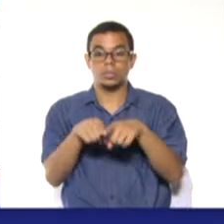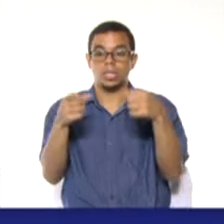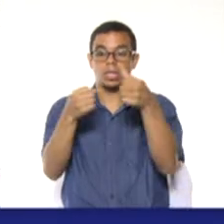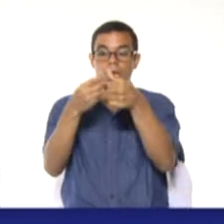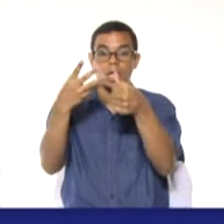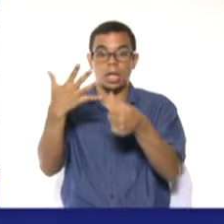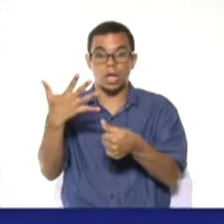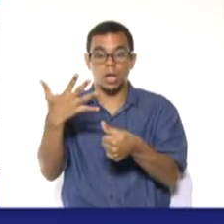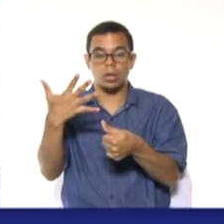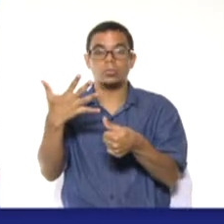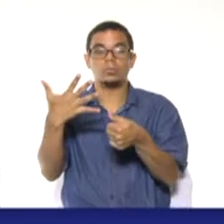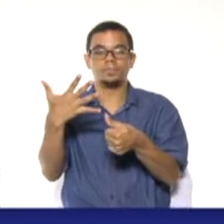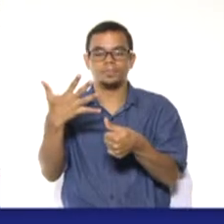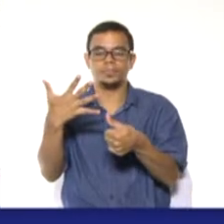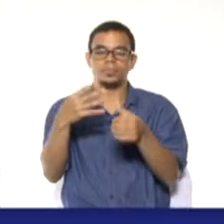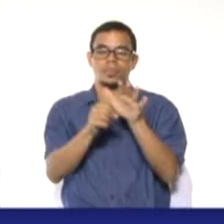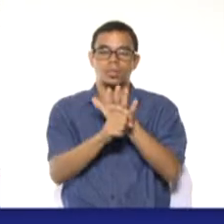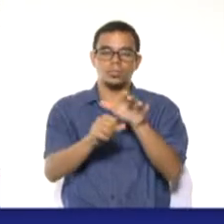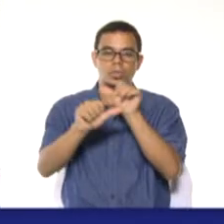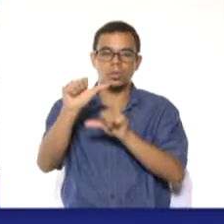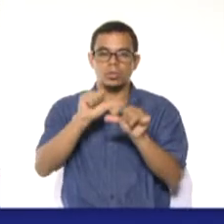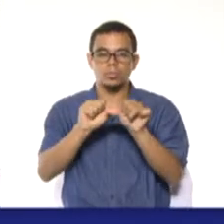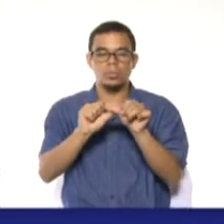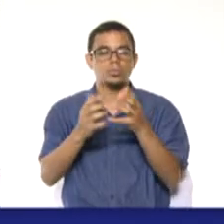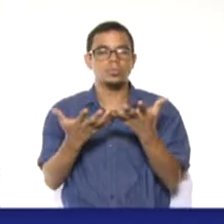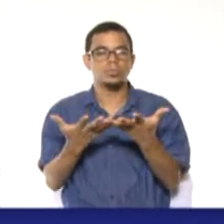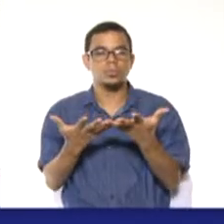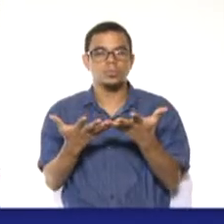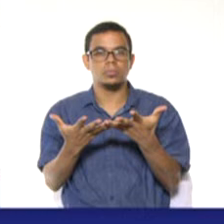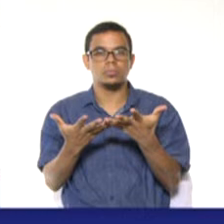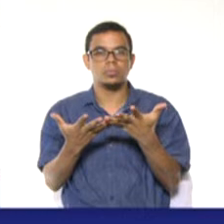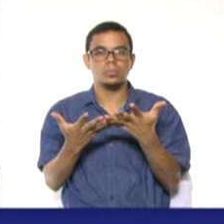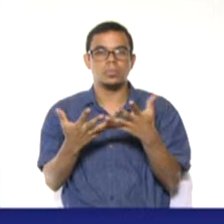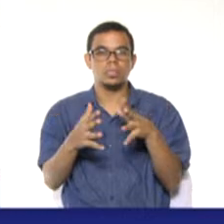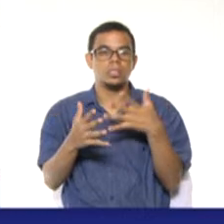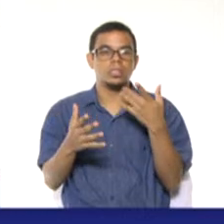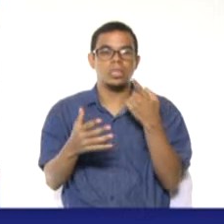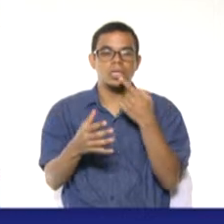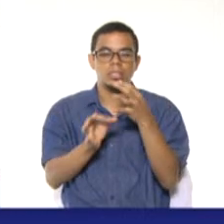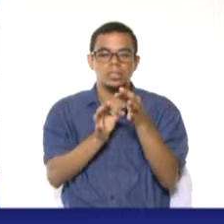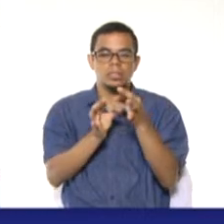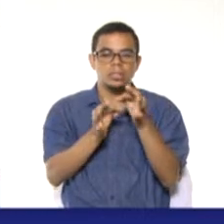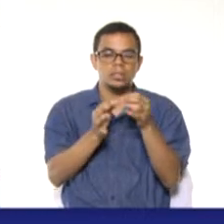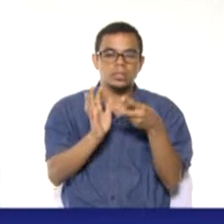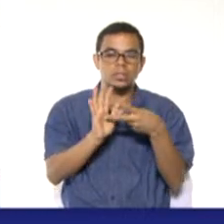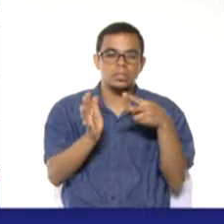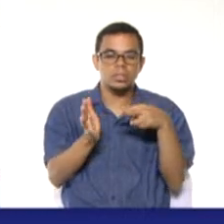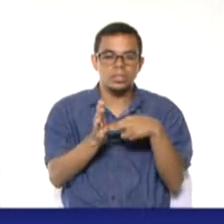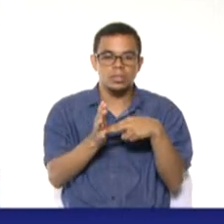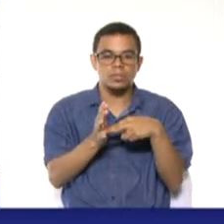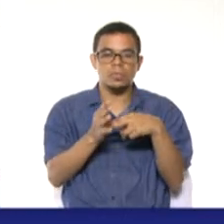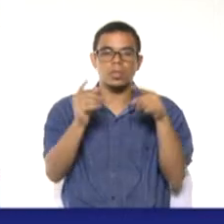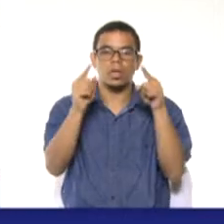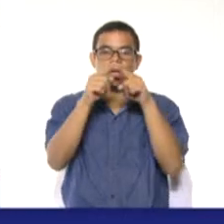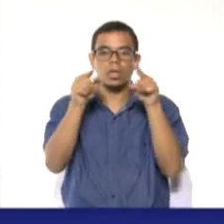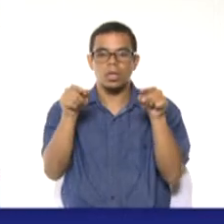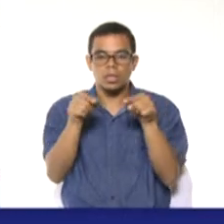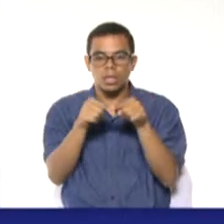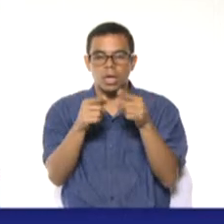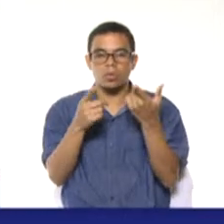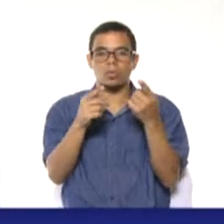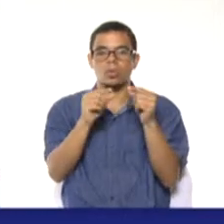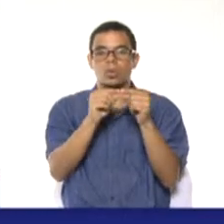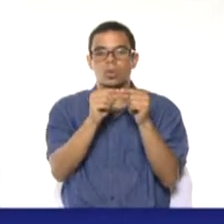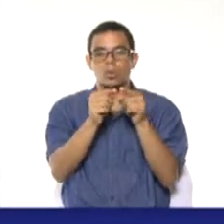esos elementos, por ejemplo, que representa la flecha, que representa un triangulito sobre la flecha,